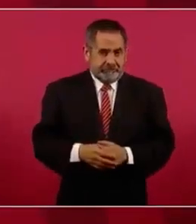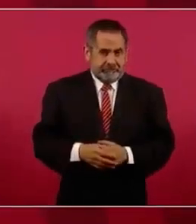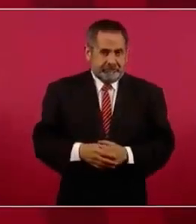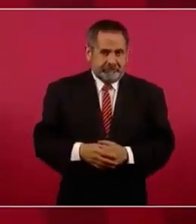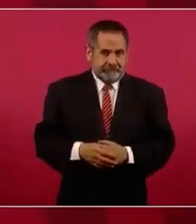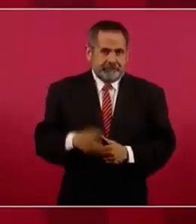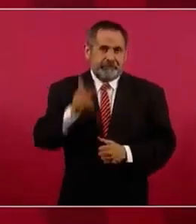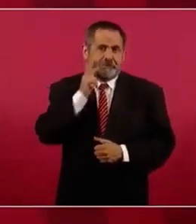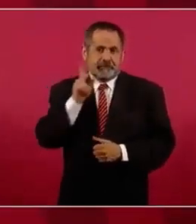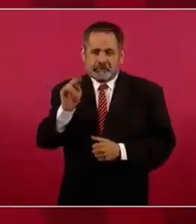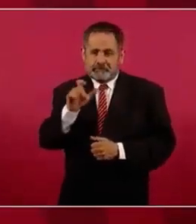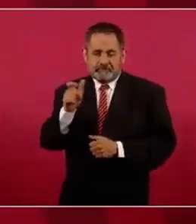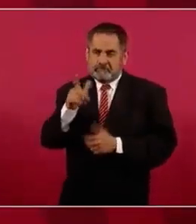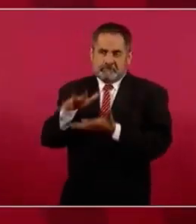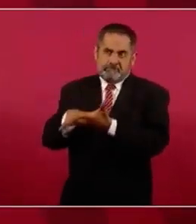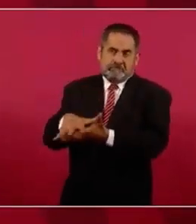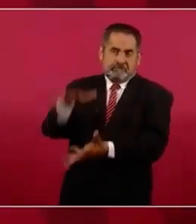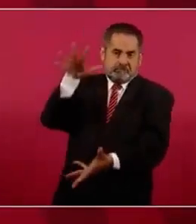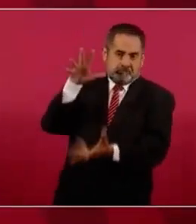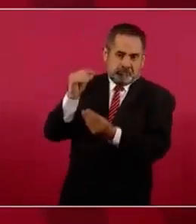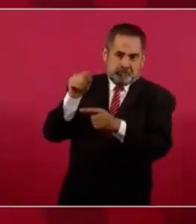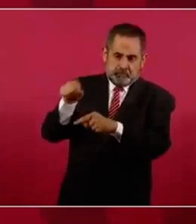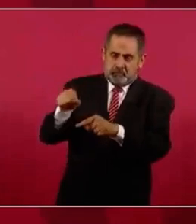No, Pemex son más.